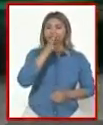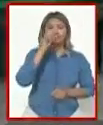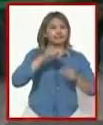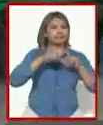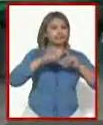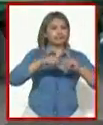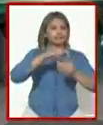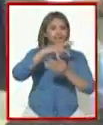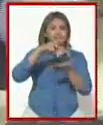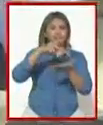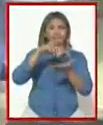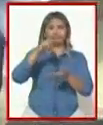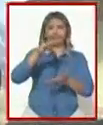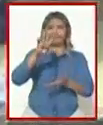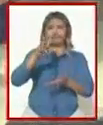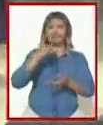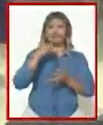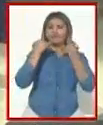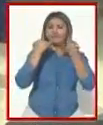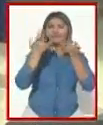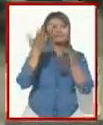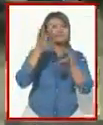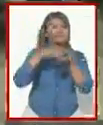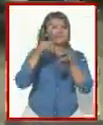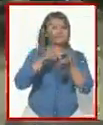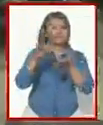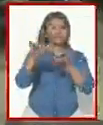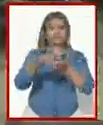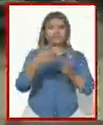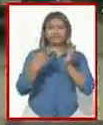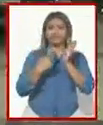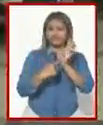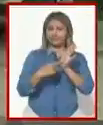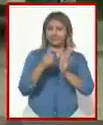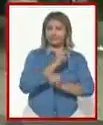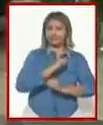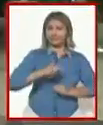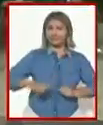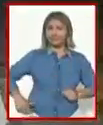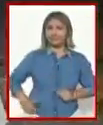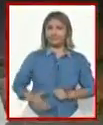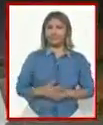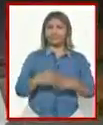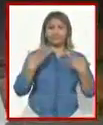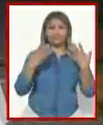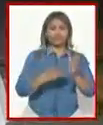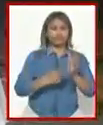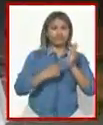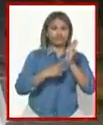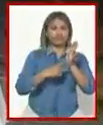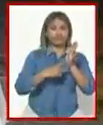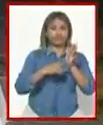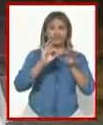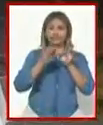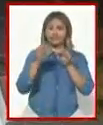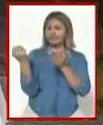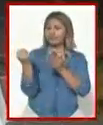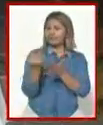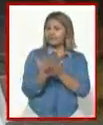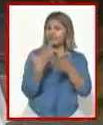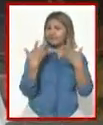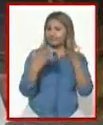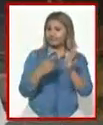de hambre en la plaza principal, informó del nuevo proyecto que se ha presentado a la alcaldía. Hemos presentado un diseño nuevo,